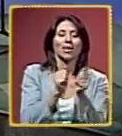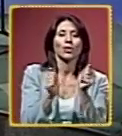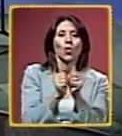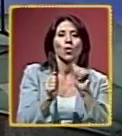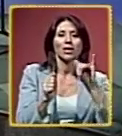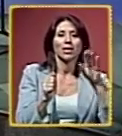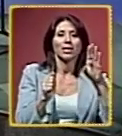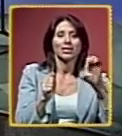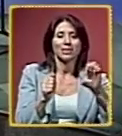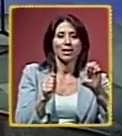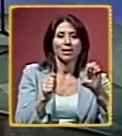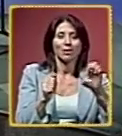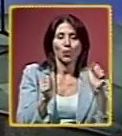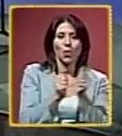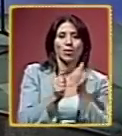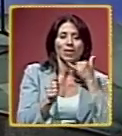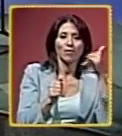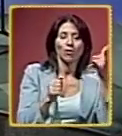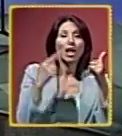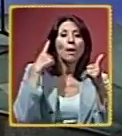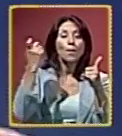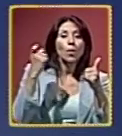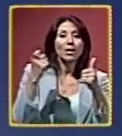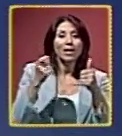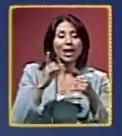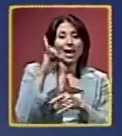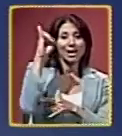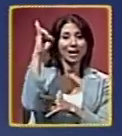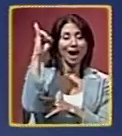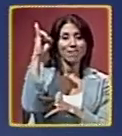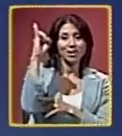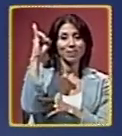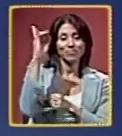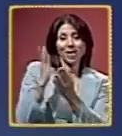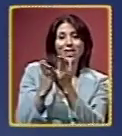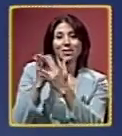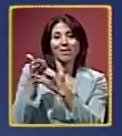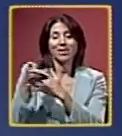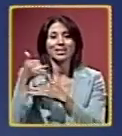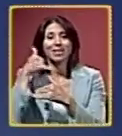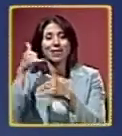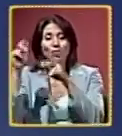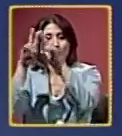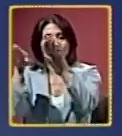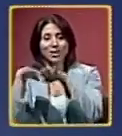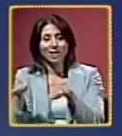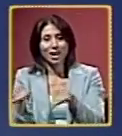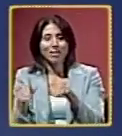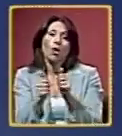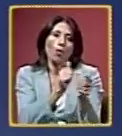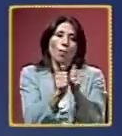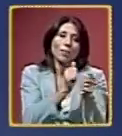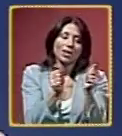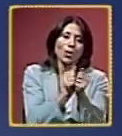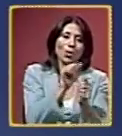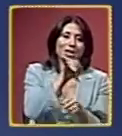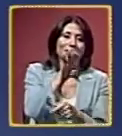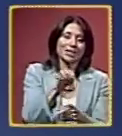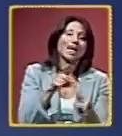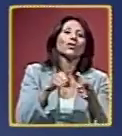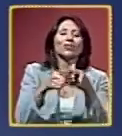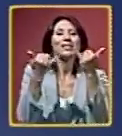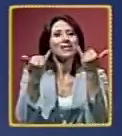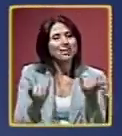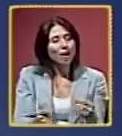porque el cable, a través de la telefonía que va por internet, compite con el ICE, ¿verdad? Entonces ya hay competencia, ya los mercados